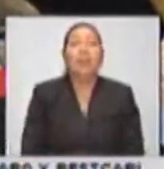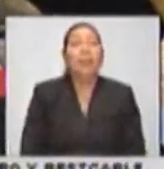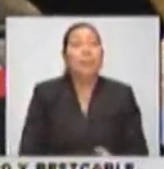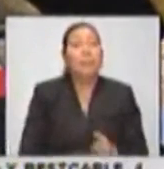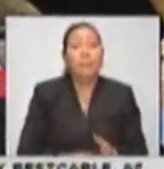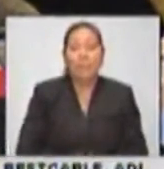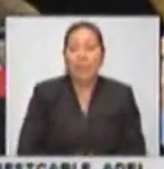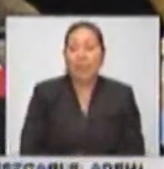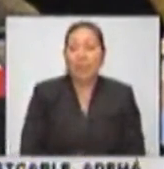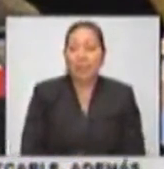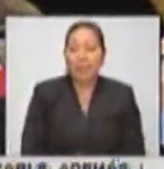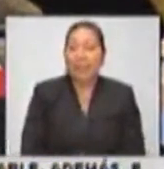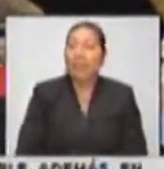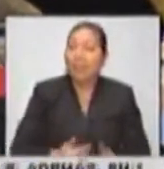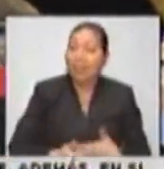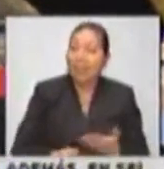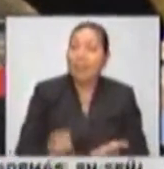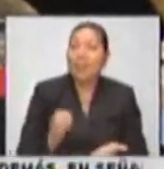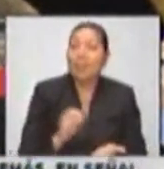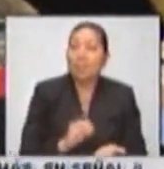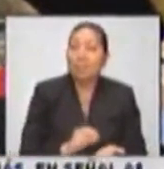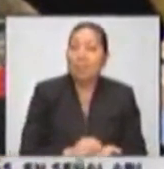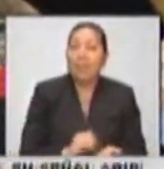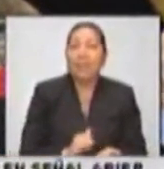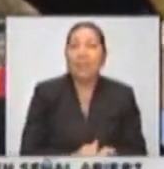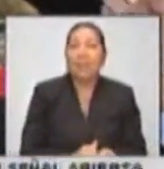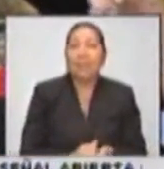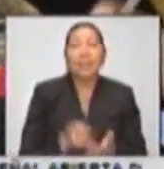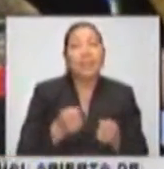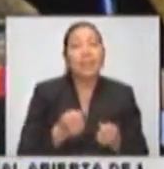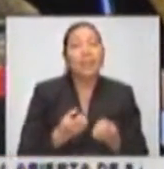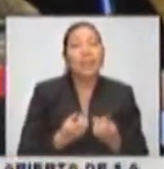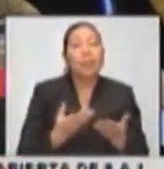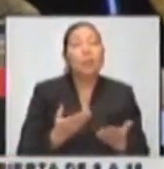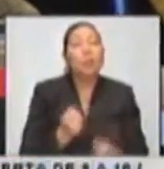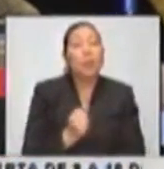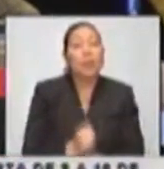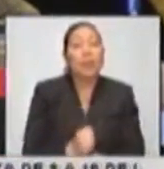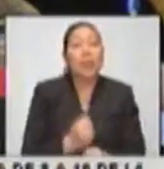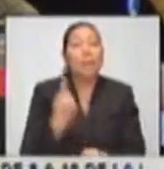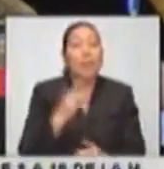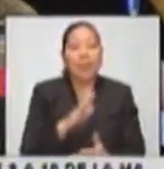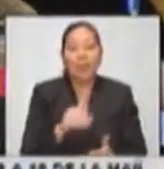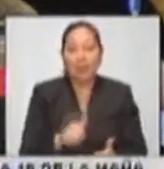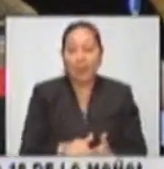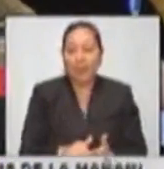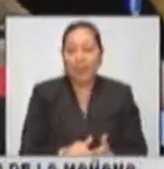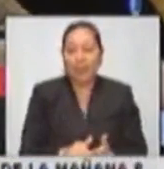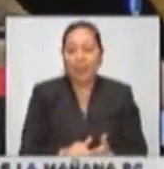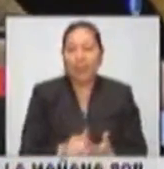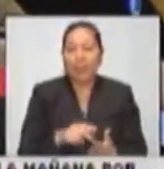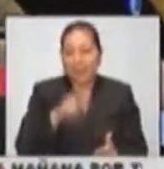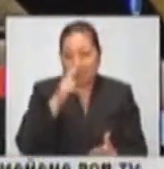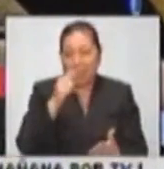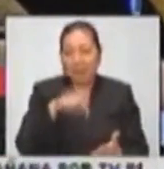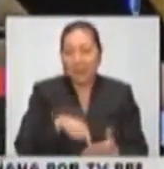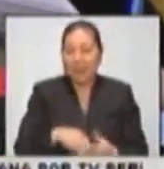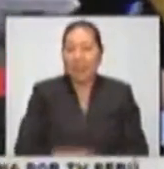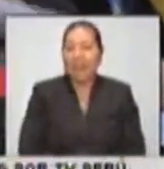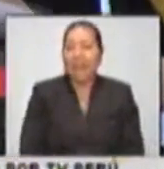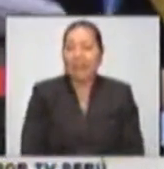mágicamente, es, seguimos dando pasos que exigen mucho trabajo para todos, ¿no es cierto? Es donde está Perú entonces,